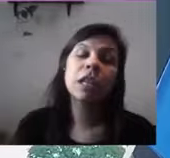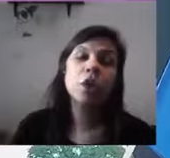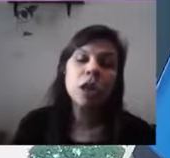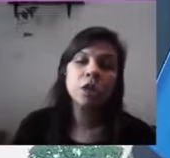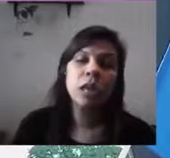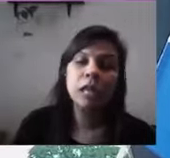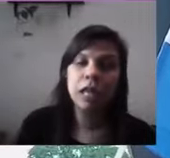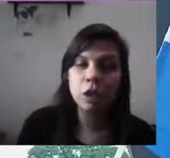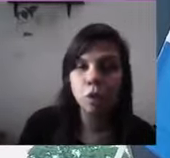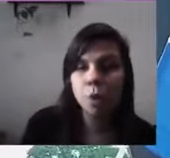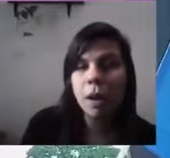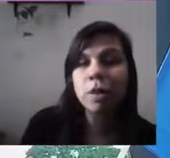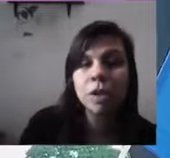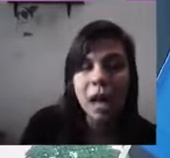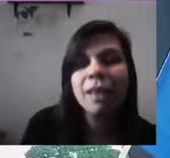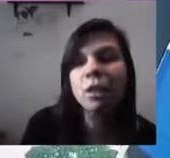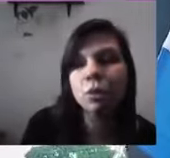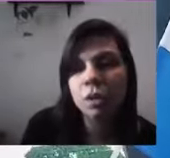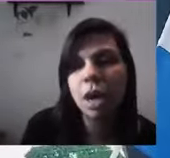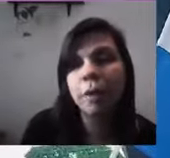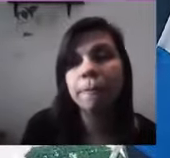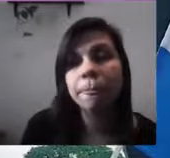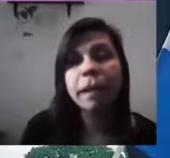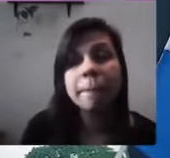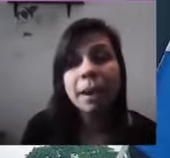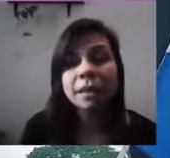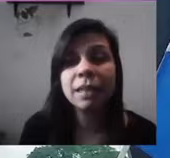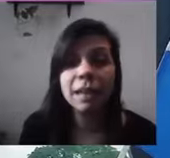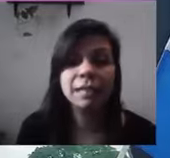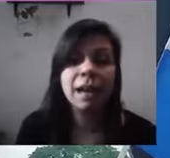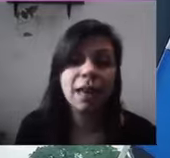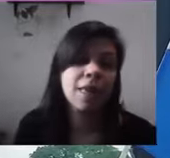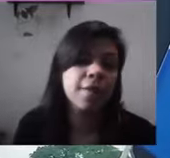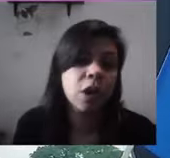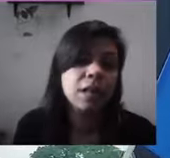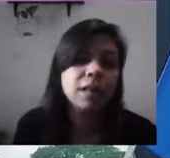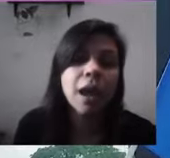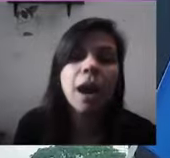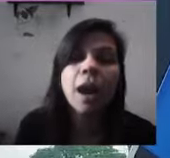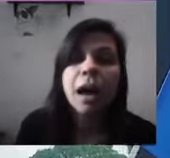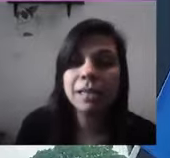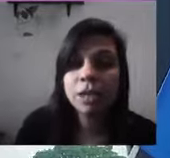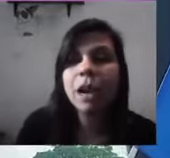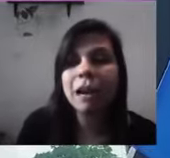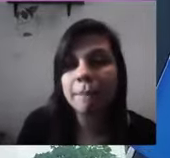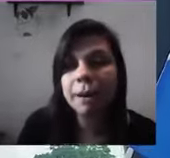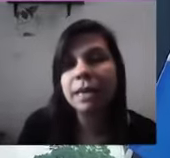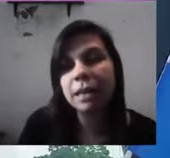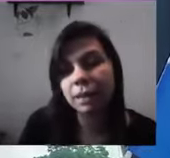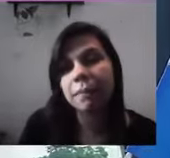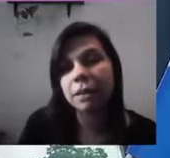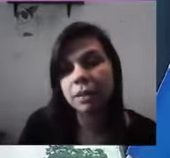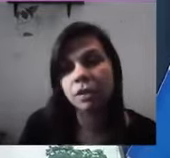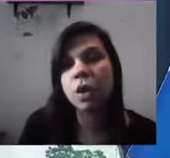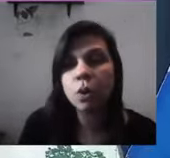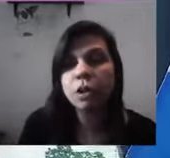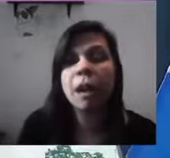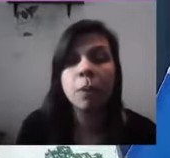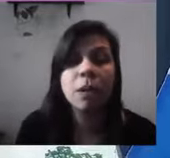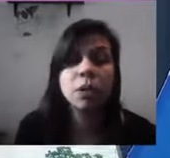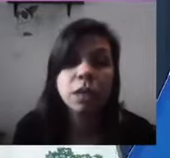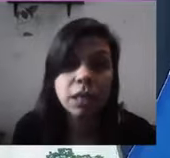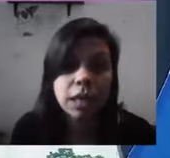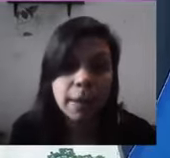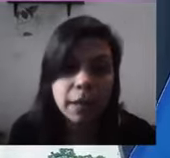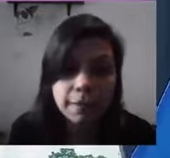La Coordinación Nacional de Derechos Humanos ha denunciado que parte de la escalada de violencia ha sido la campaña de estigmatización